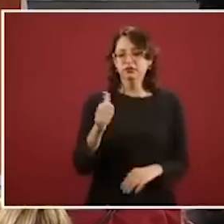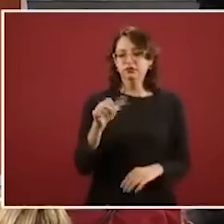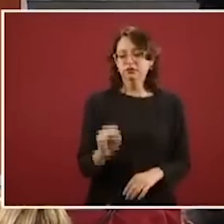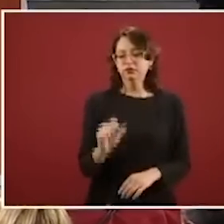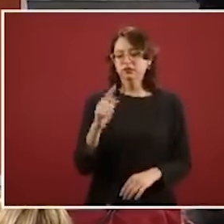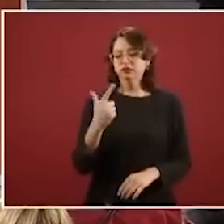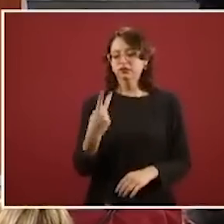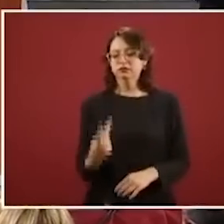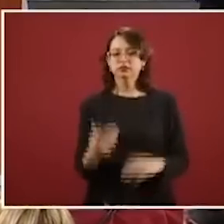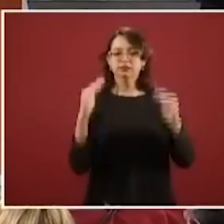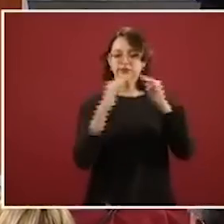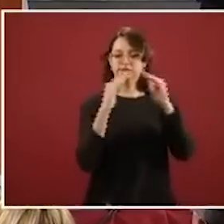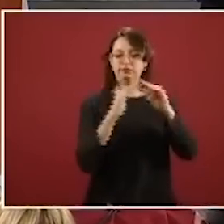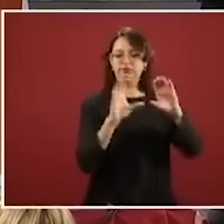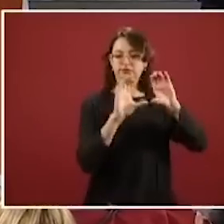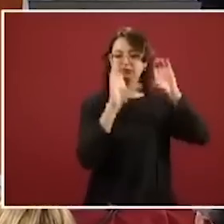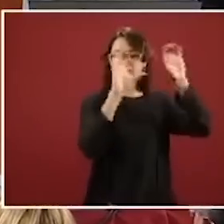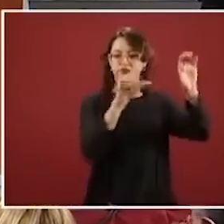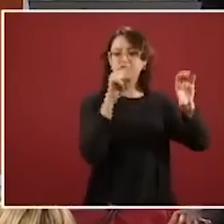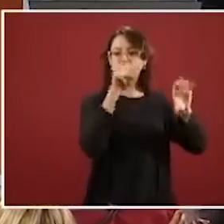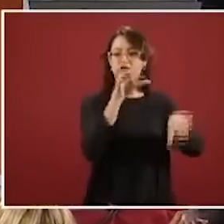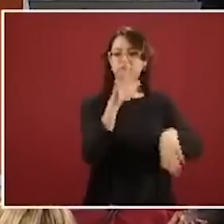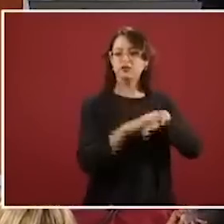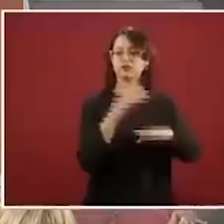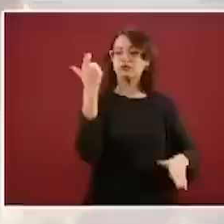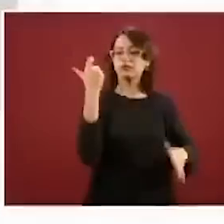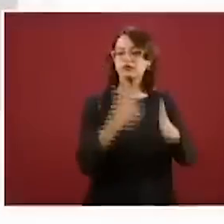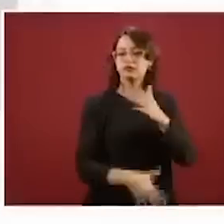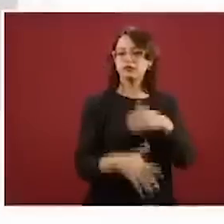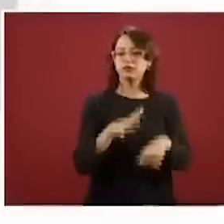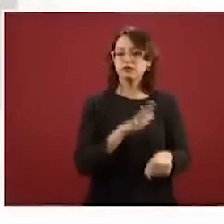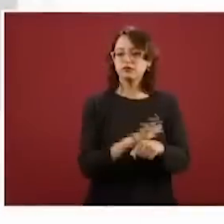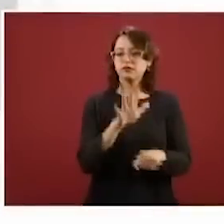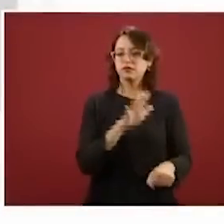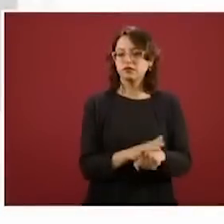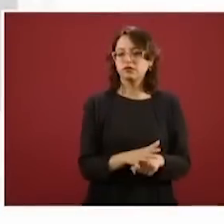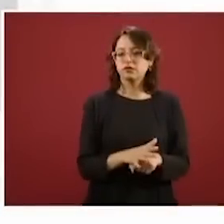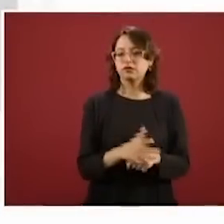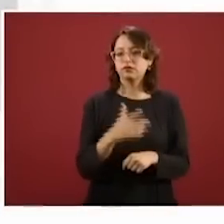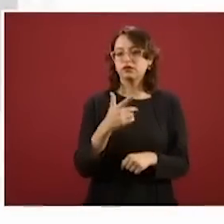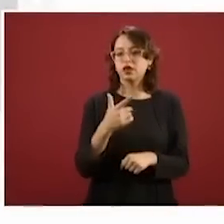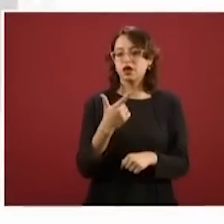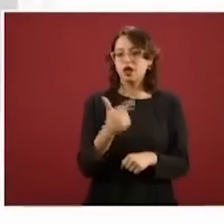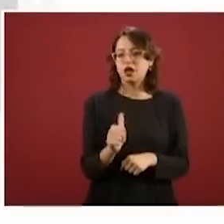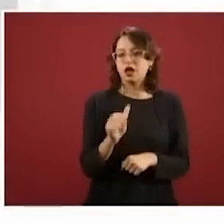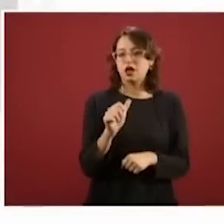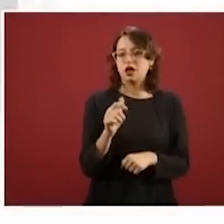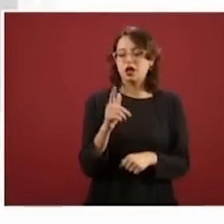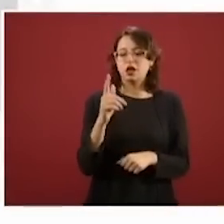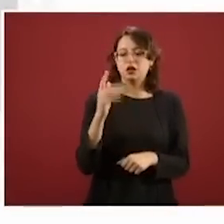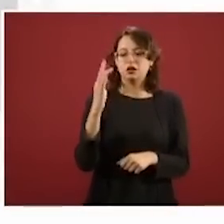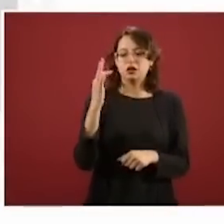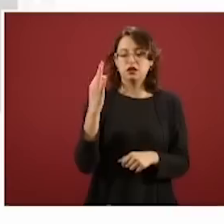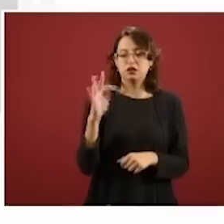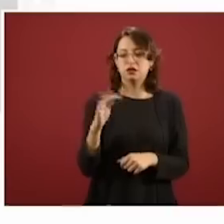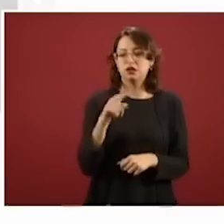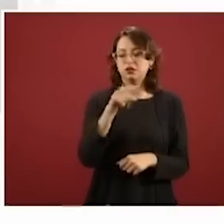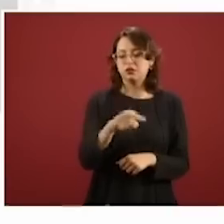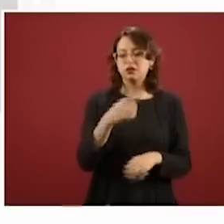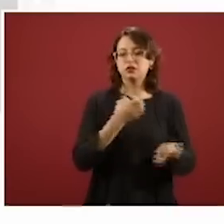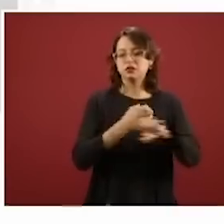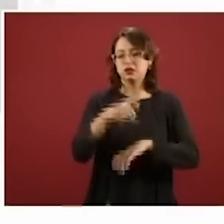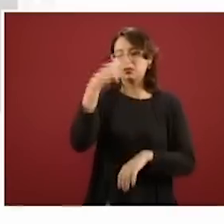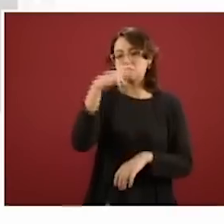tanques estacionarios, el precio más económico está en Gasomático, Tlalnepantla, Estado de